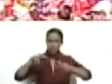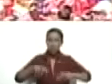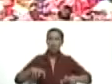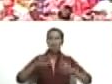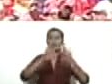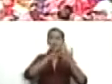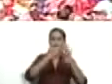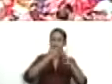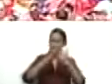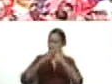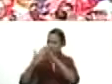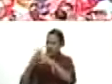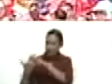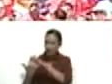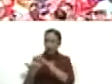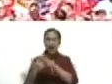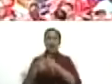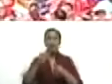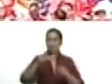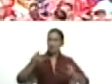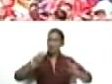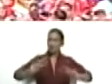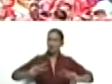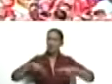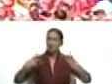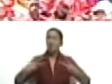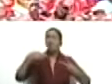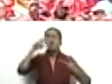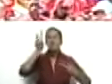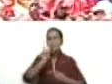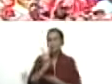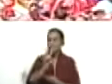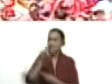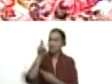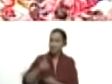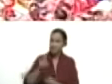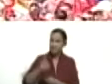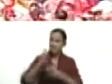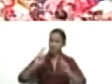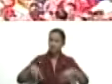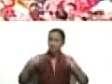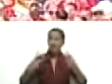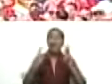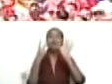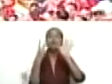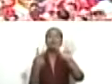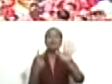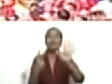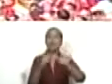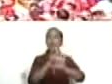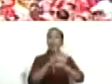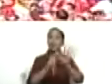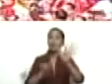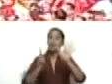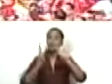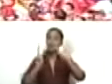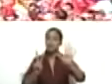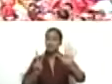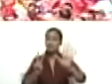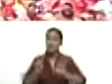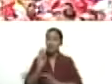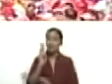debate de las 7 transformaciones que Venezuela necesita, las 7 T rumbo al 2030.